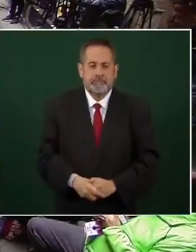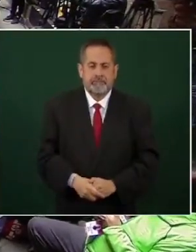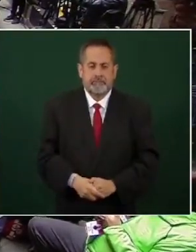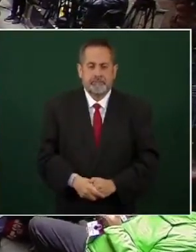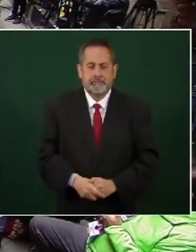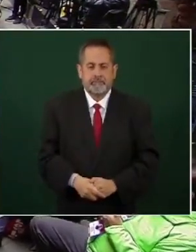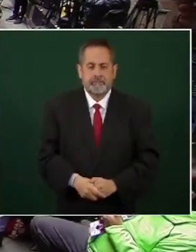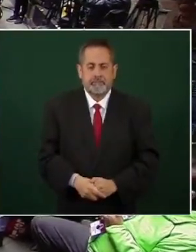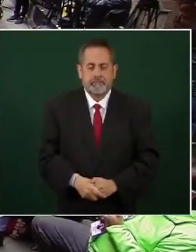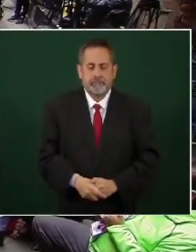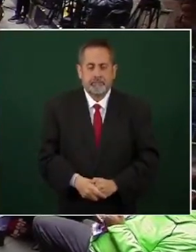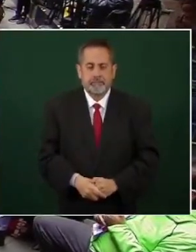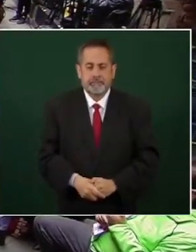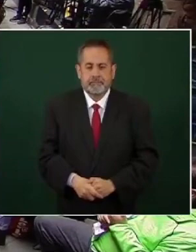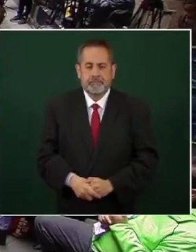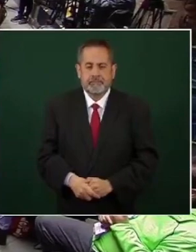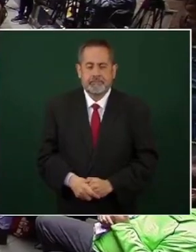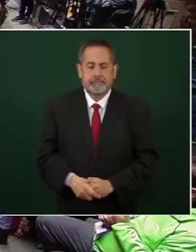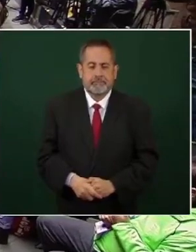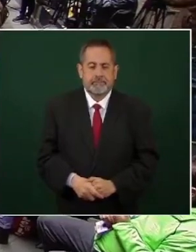También, todo.